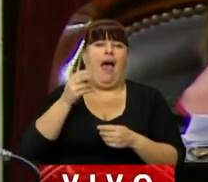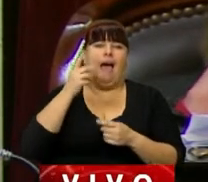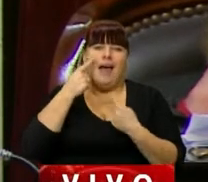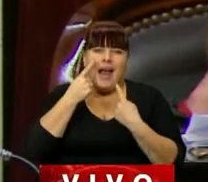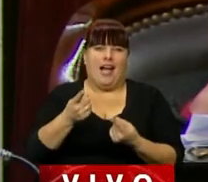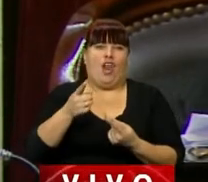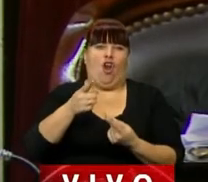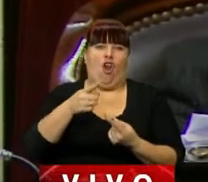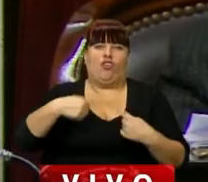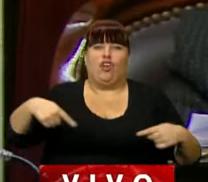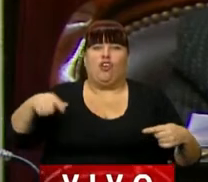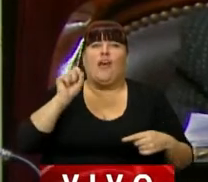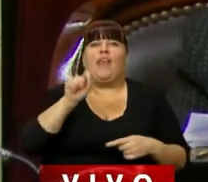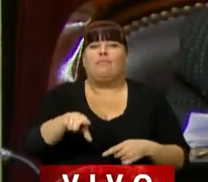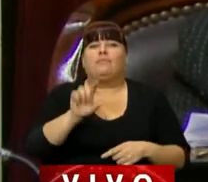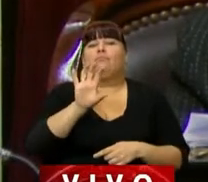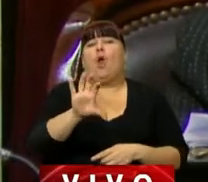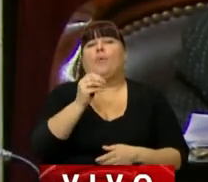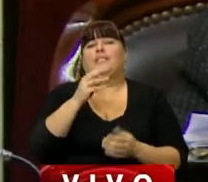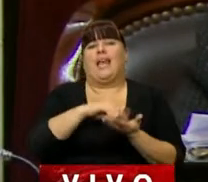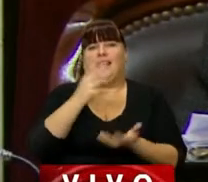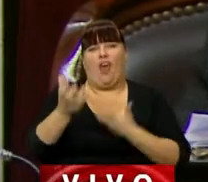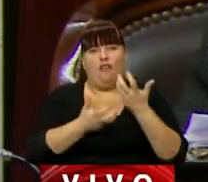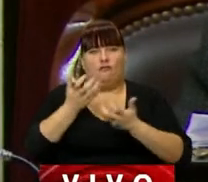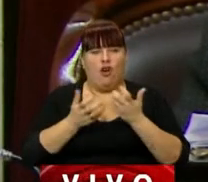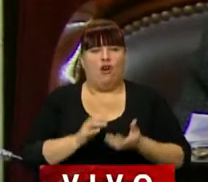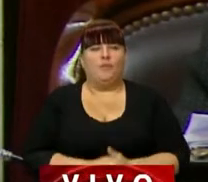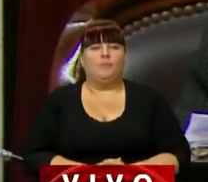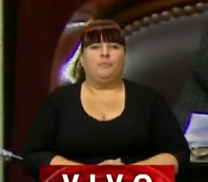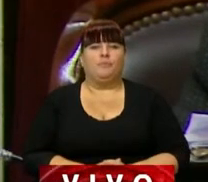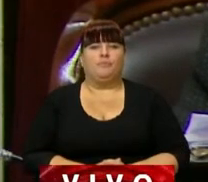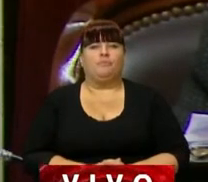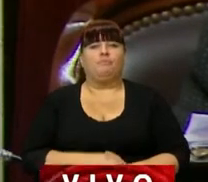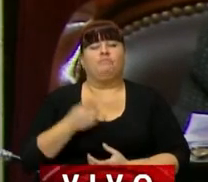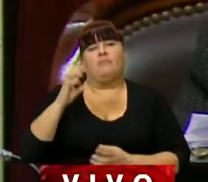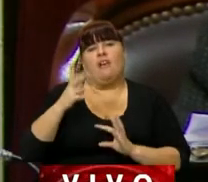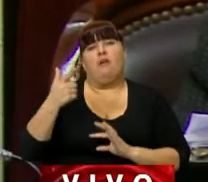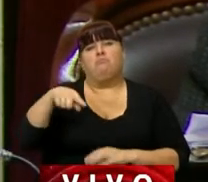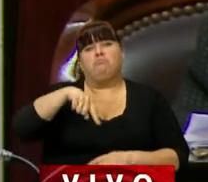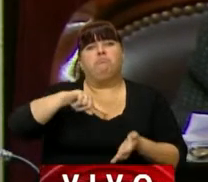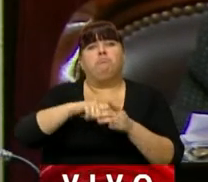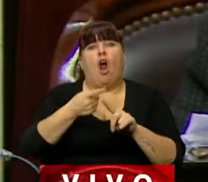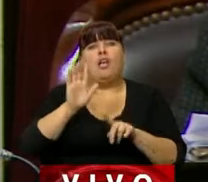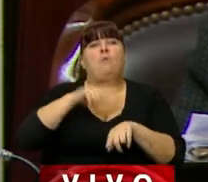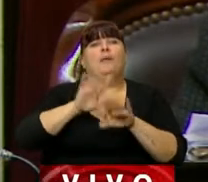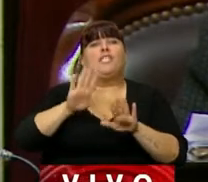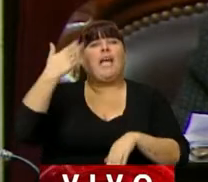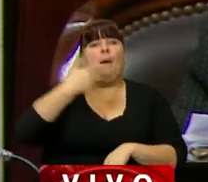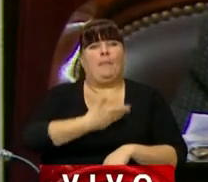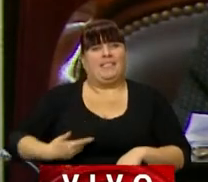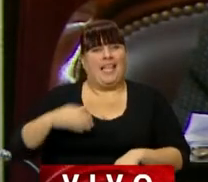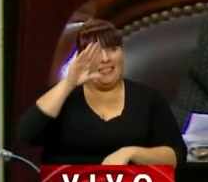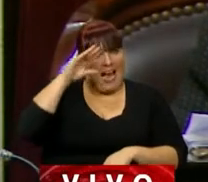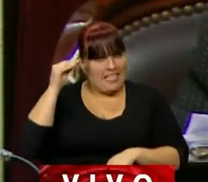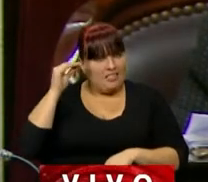pudieran reconocer estos recursos a la provincia de Tierra del Fuego, a la voluntad política de la entonces presidenta